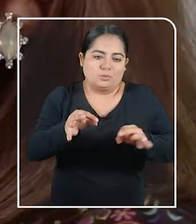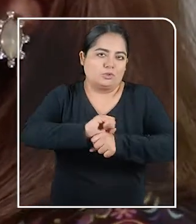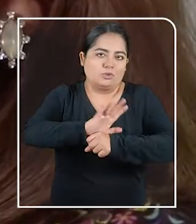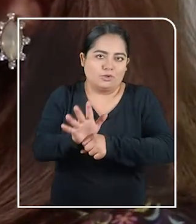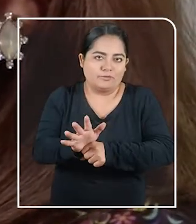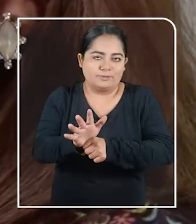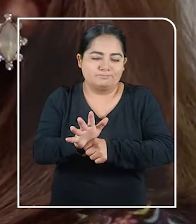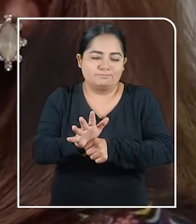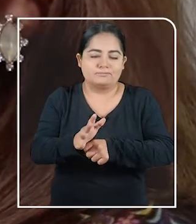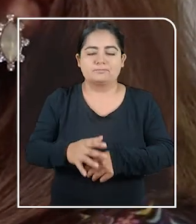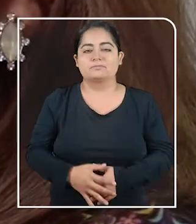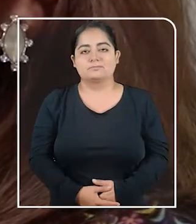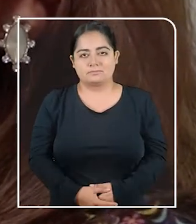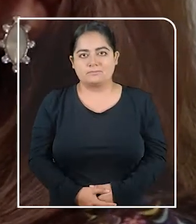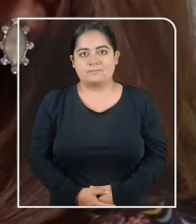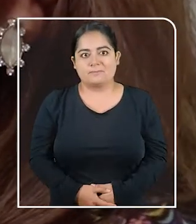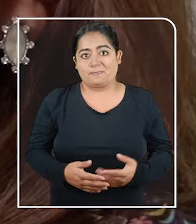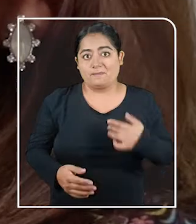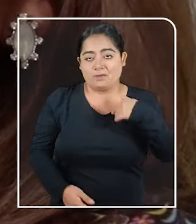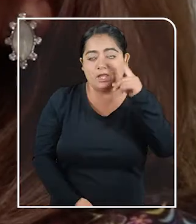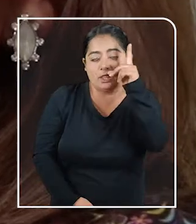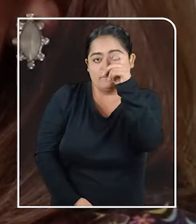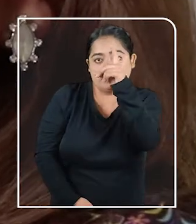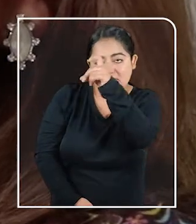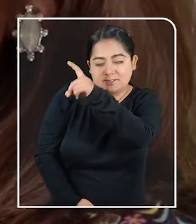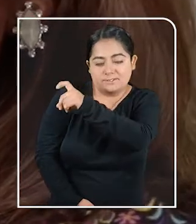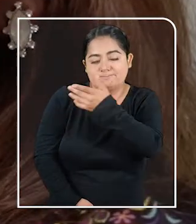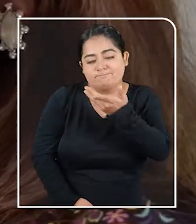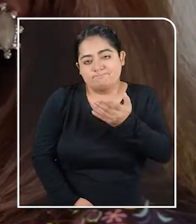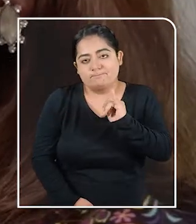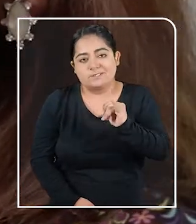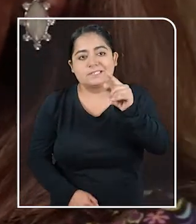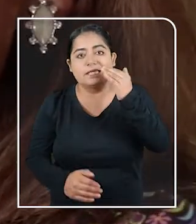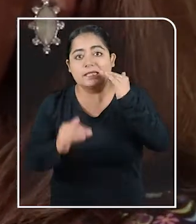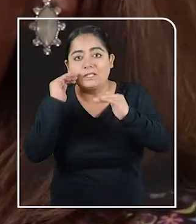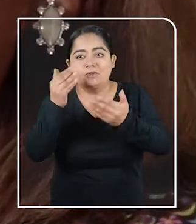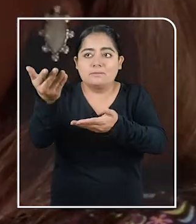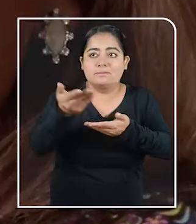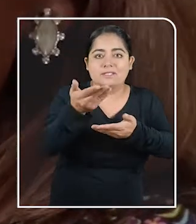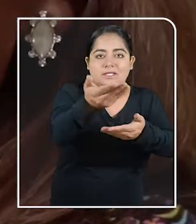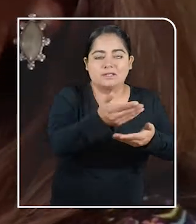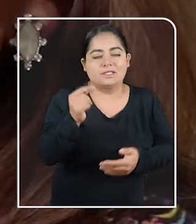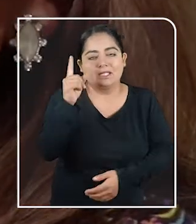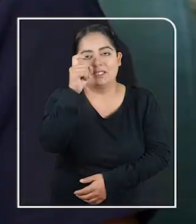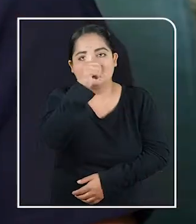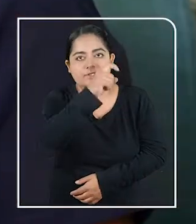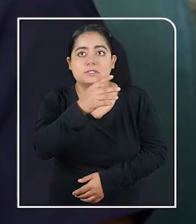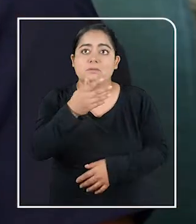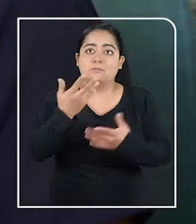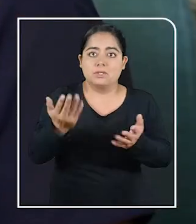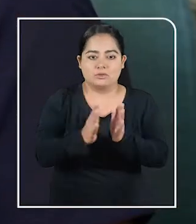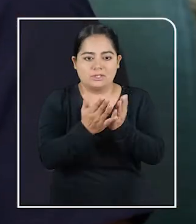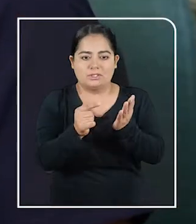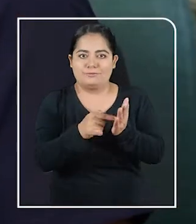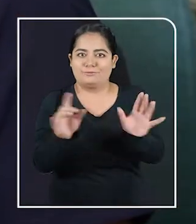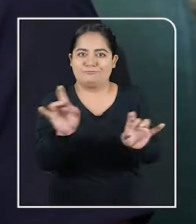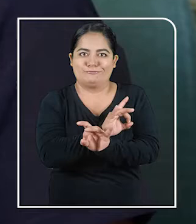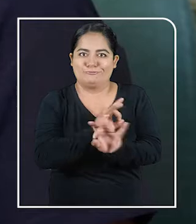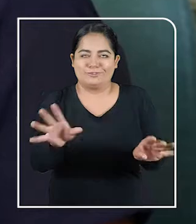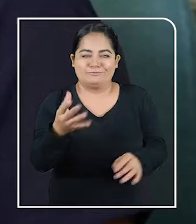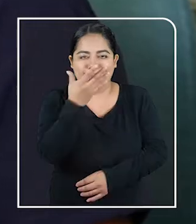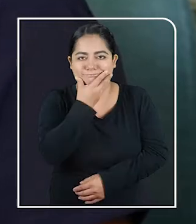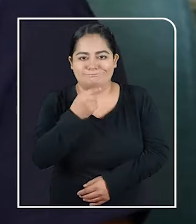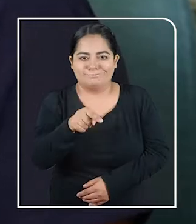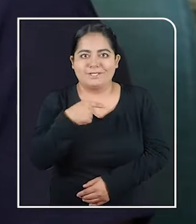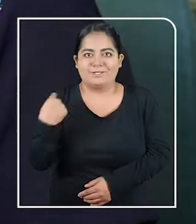pandemia, un poco difícil de poder invitar a los niños, pero realmente el libro era fantástico y